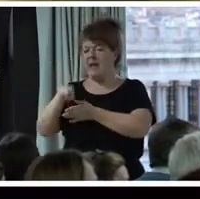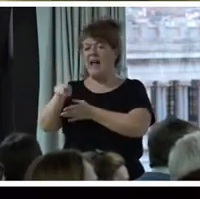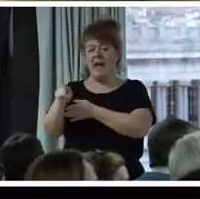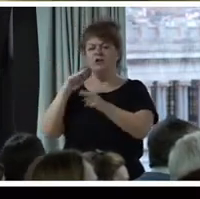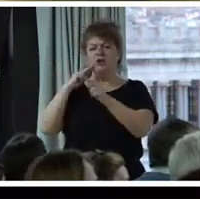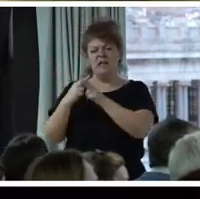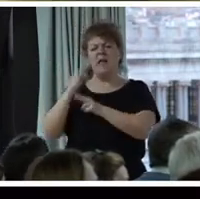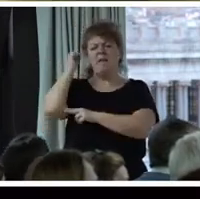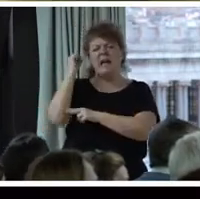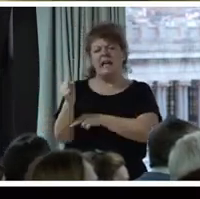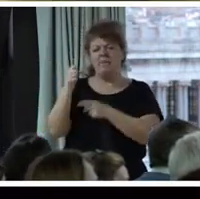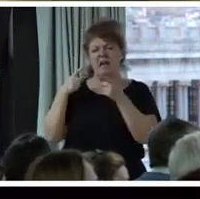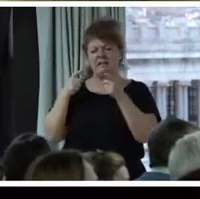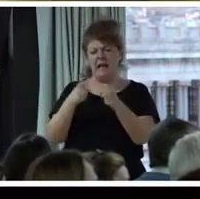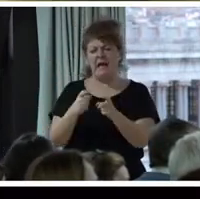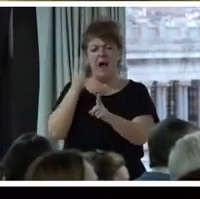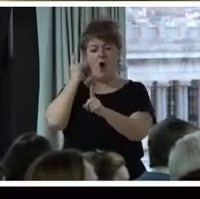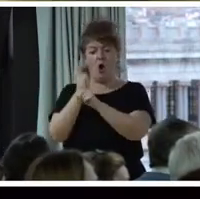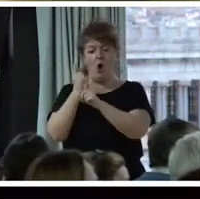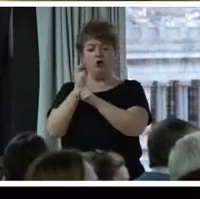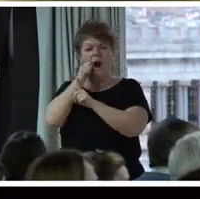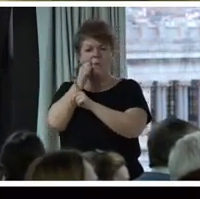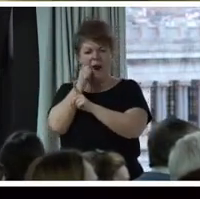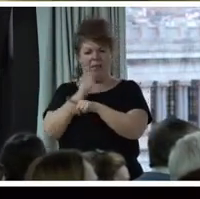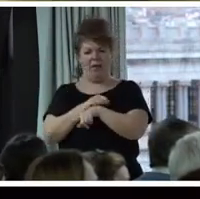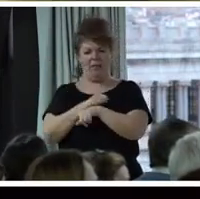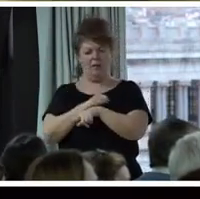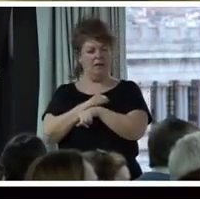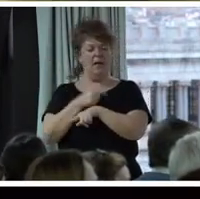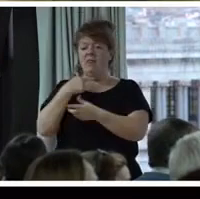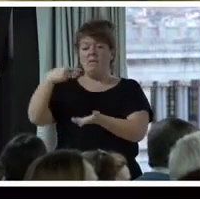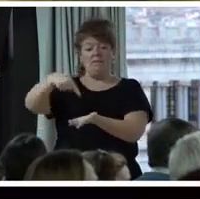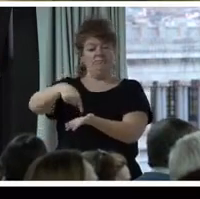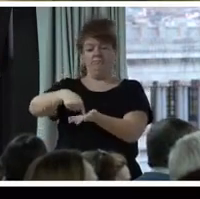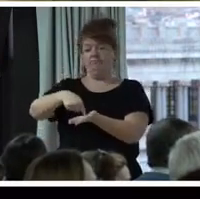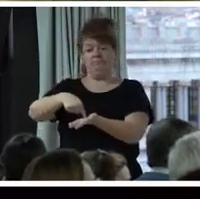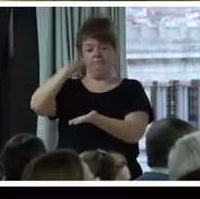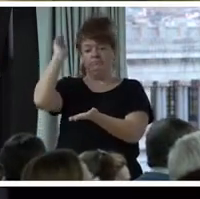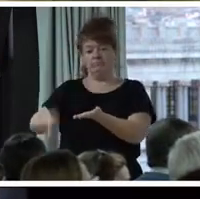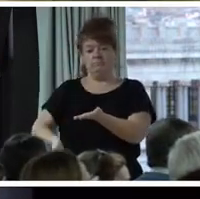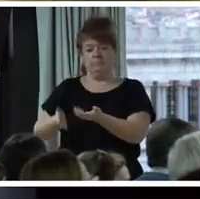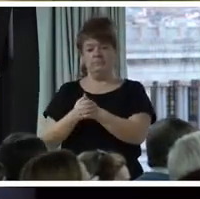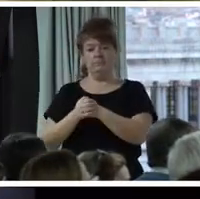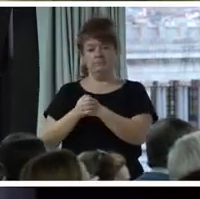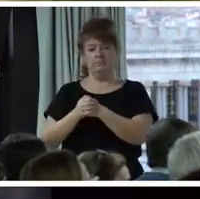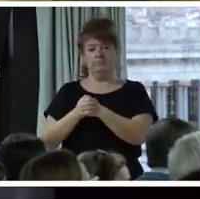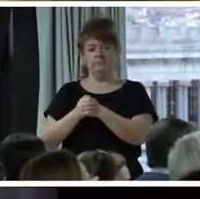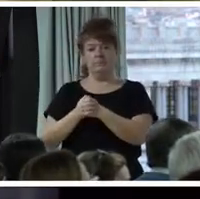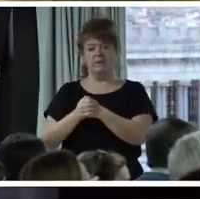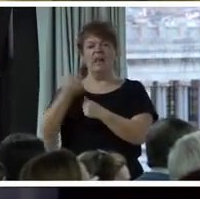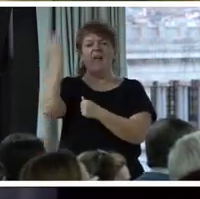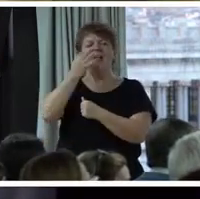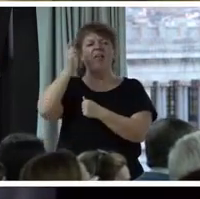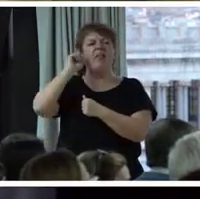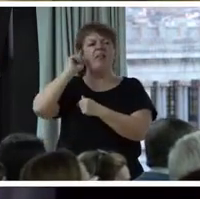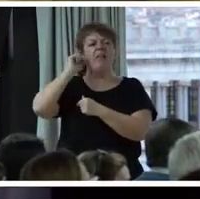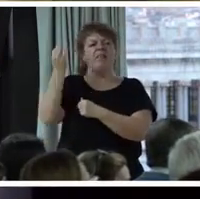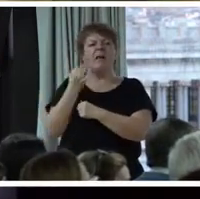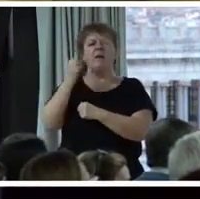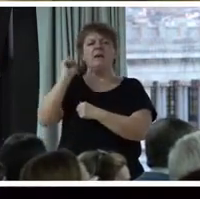crímenes de guerra crímenes contra la humanidad y deben rendir cuentas también deben